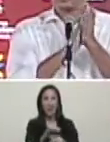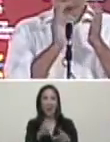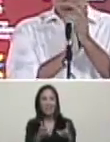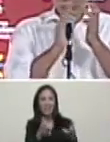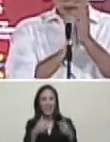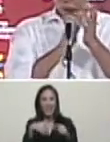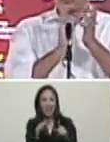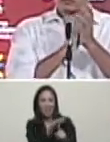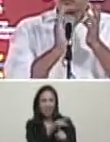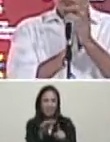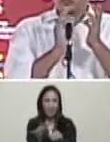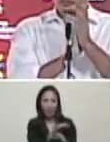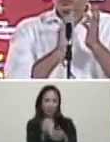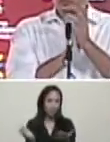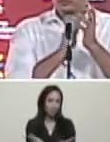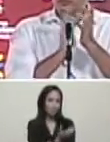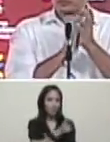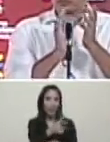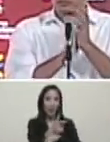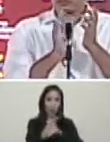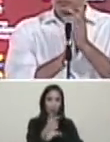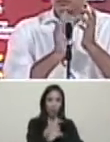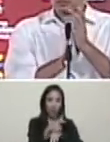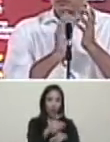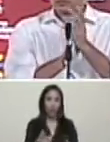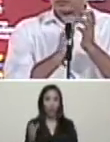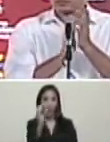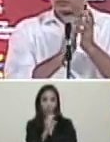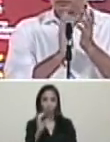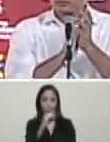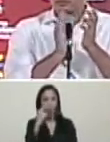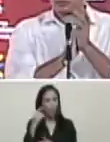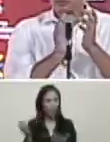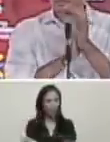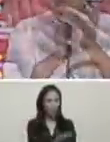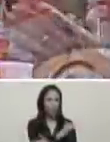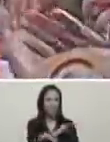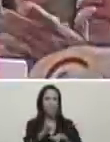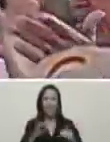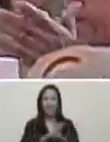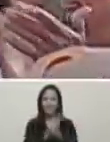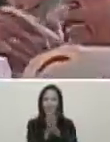psicológica intervencionista del gobierno lacayo de Colombia. Los vamos a derrotar.